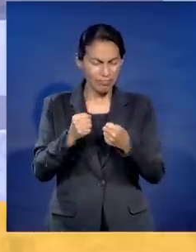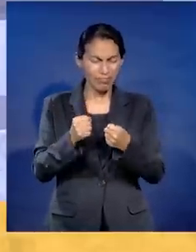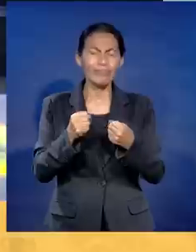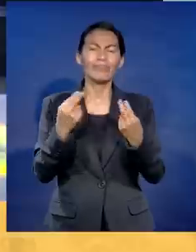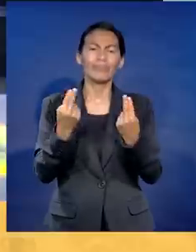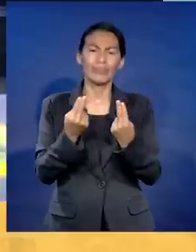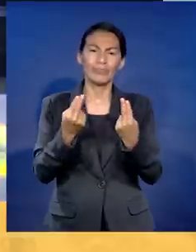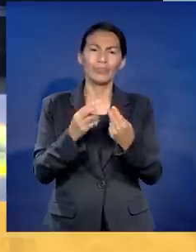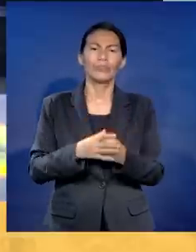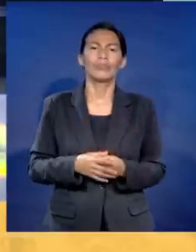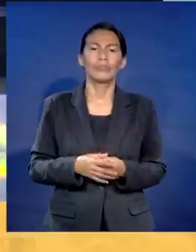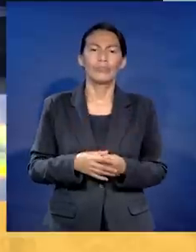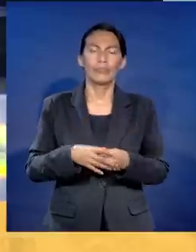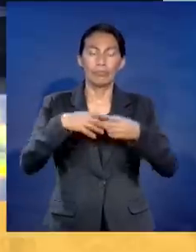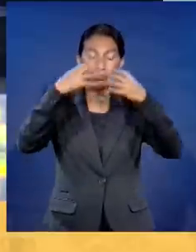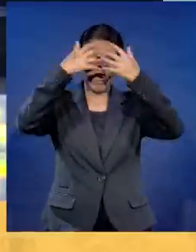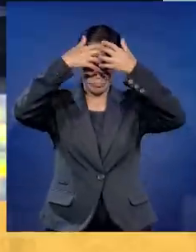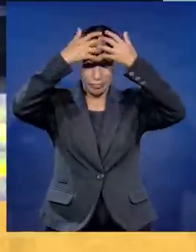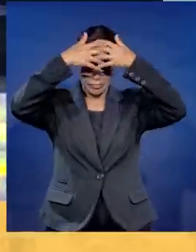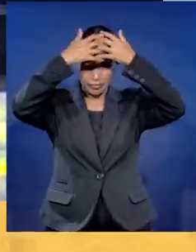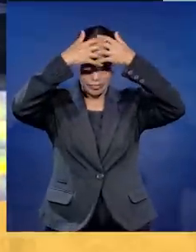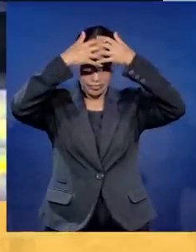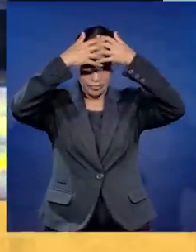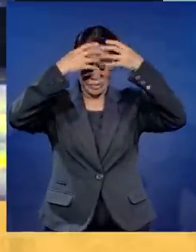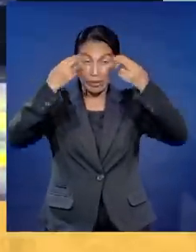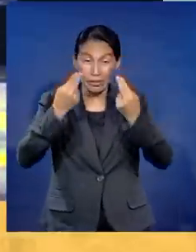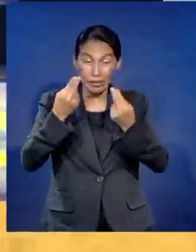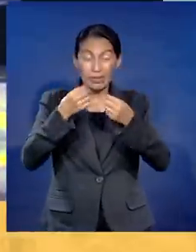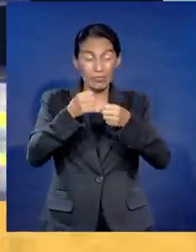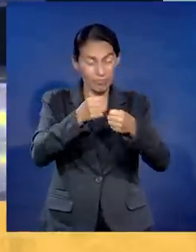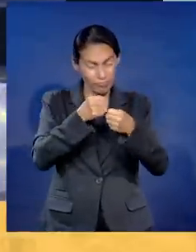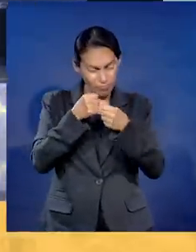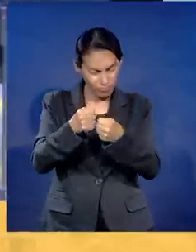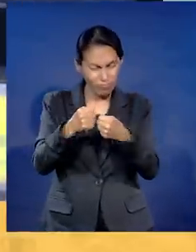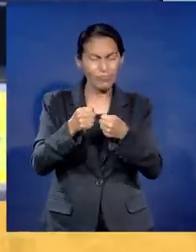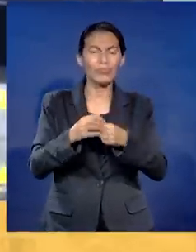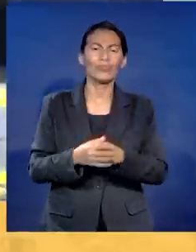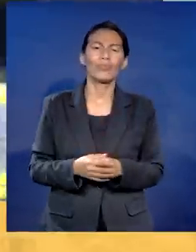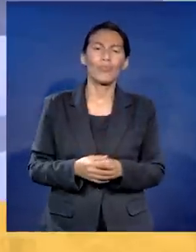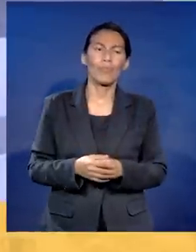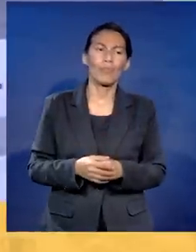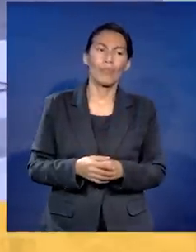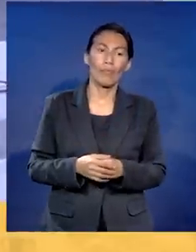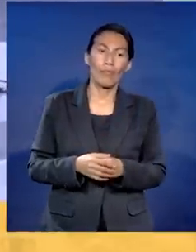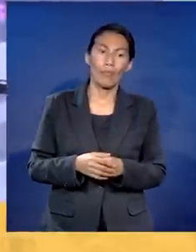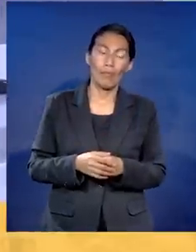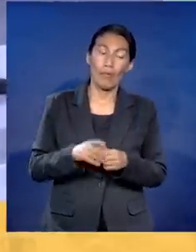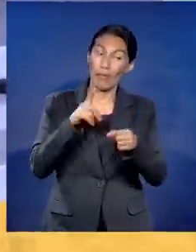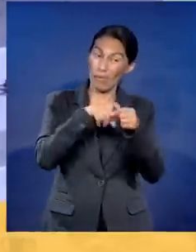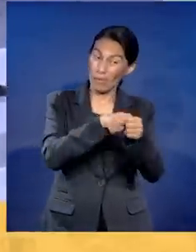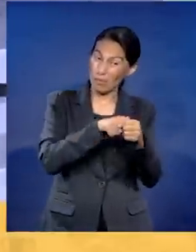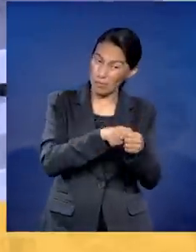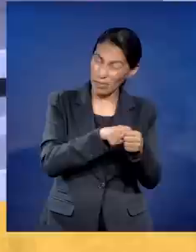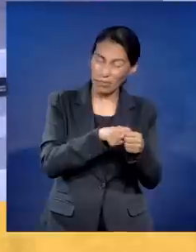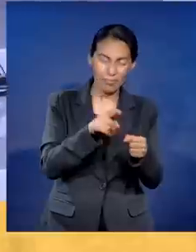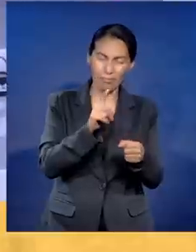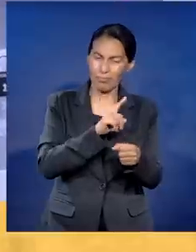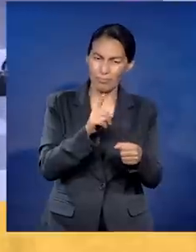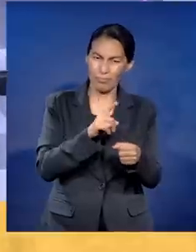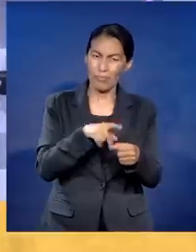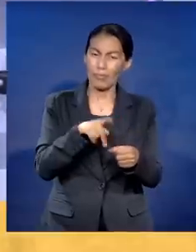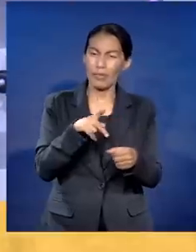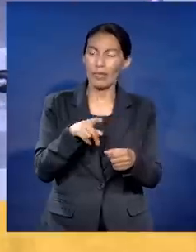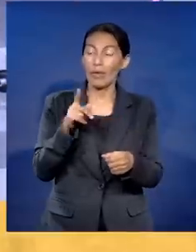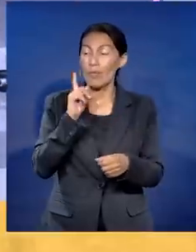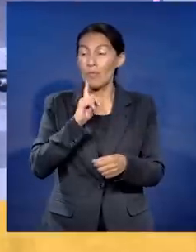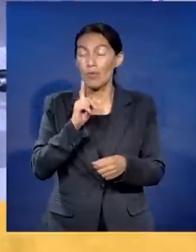ella necesita esa parte, así está su estructura elaborada. Y no es que vaya a depender de usted, no, pero es que